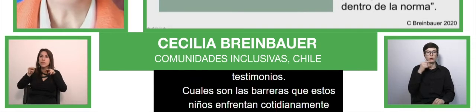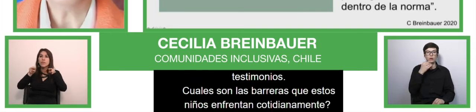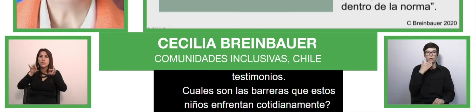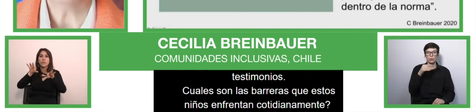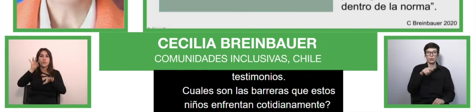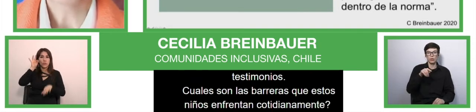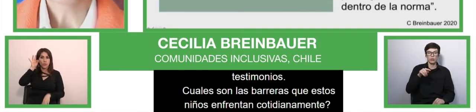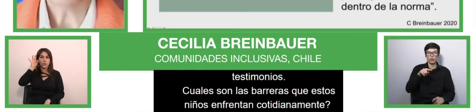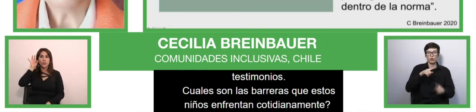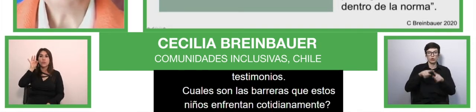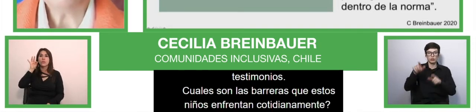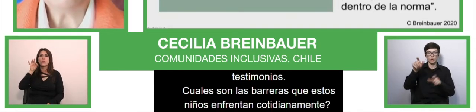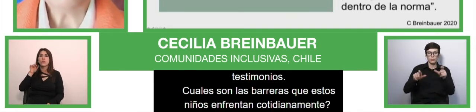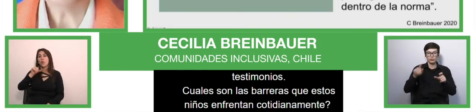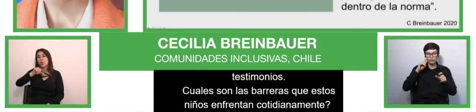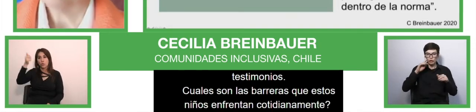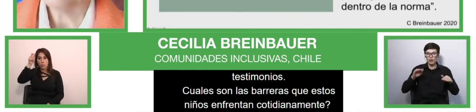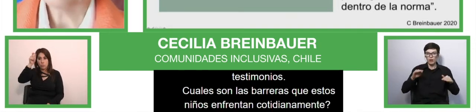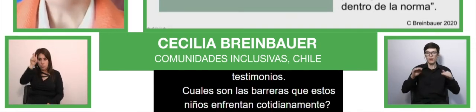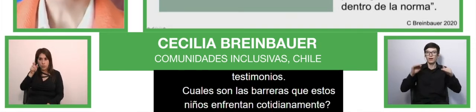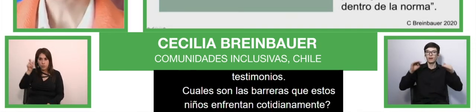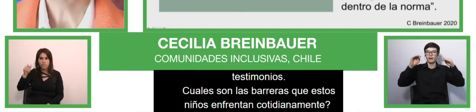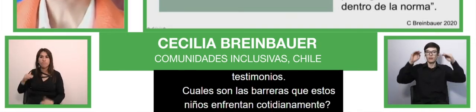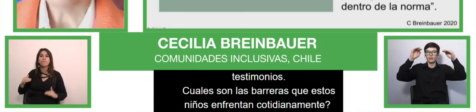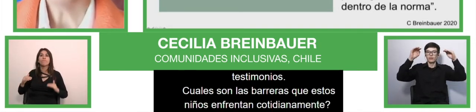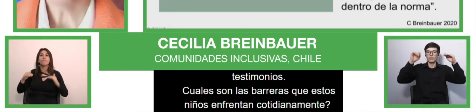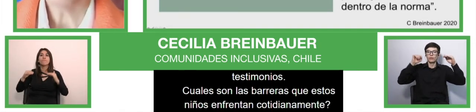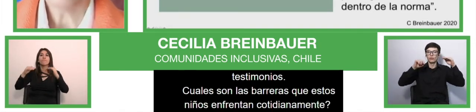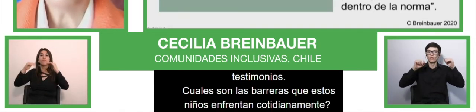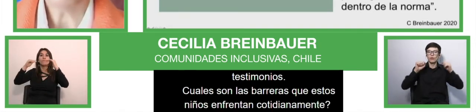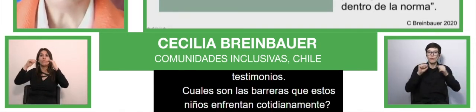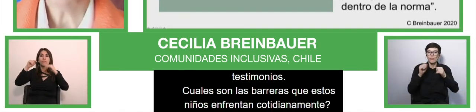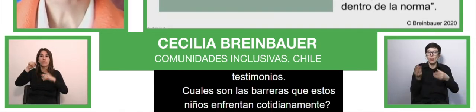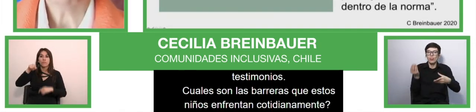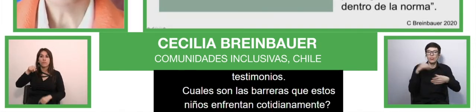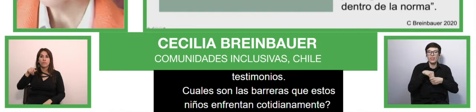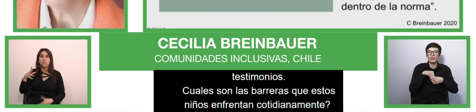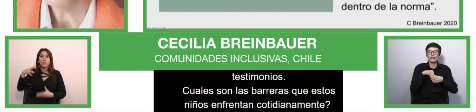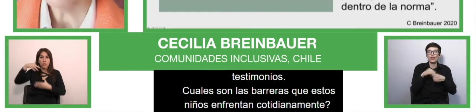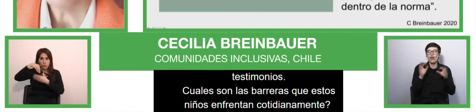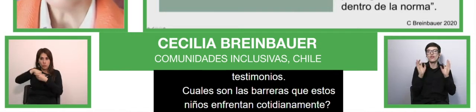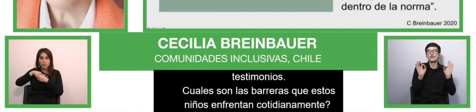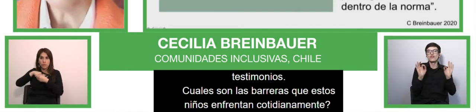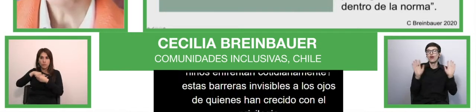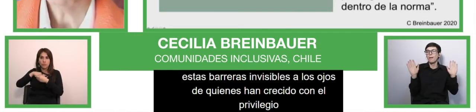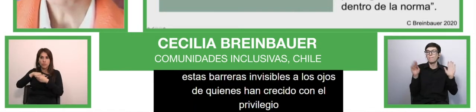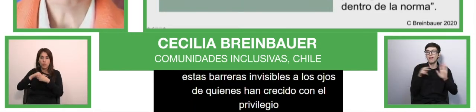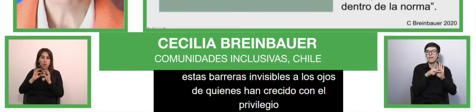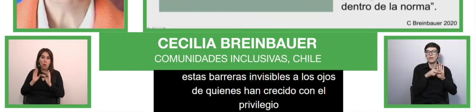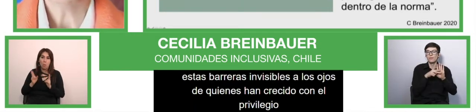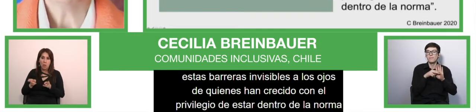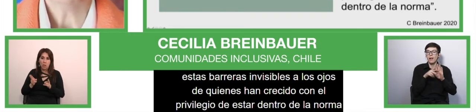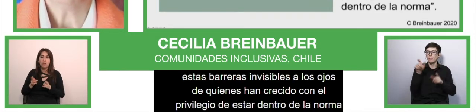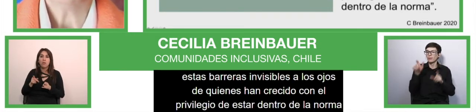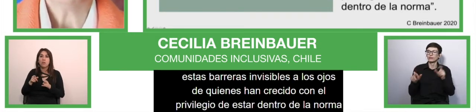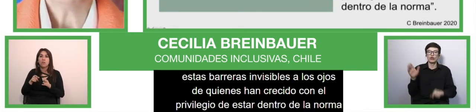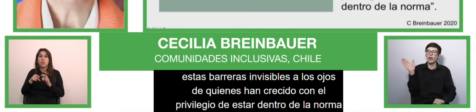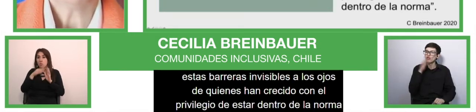han crecido con el privilegio de estar dentro de la norma los que no son autistas